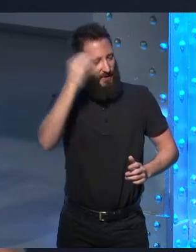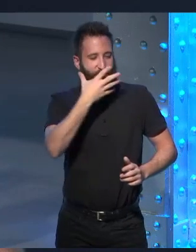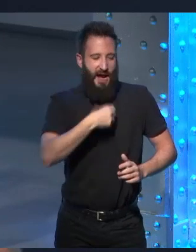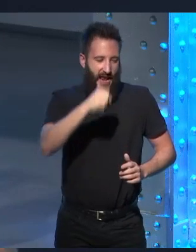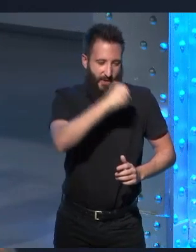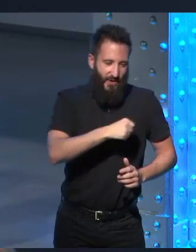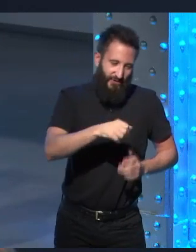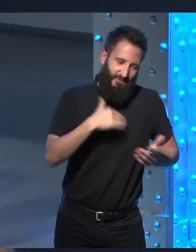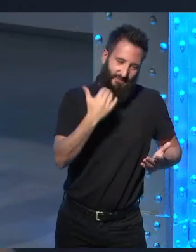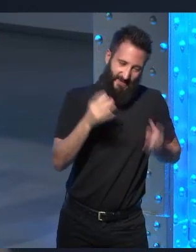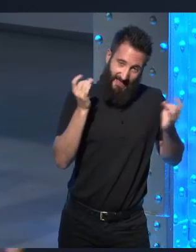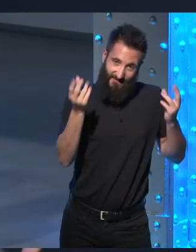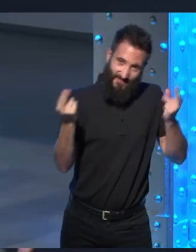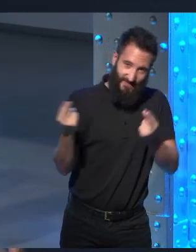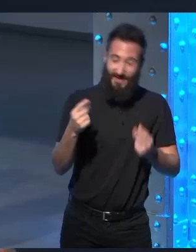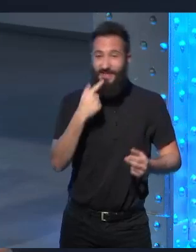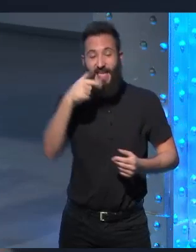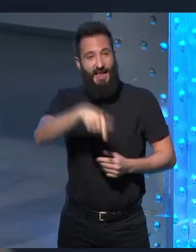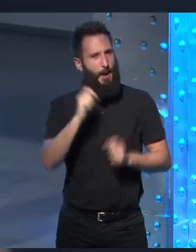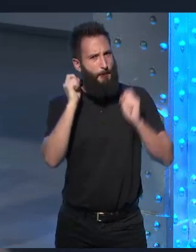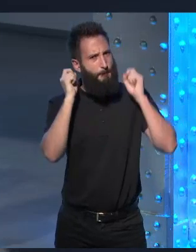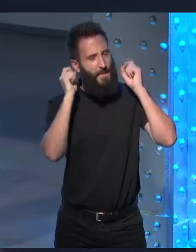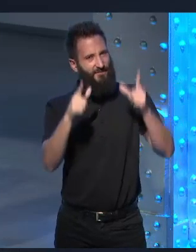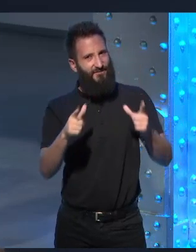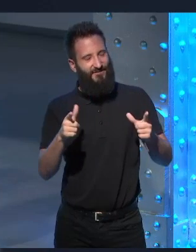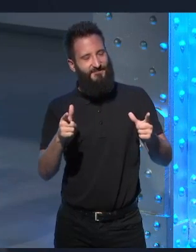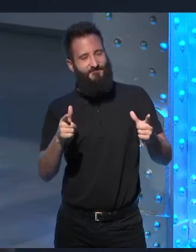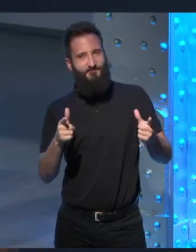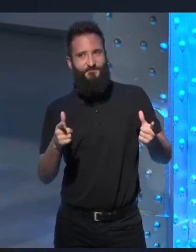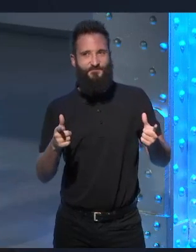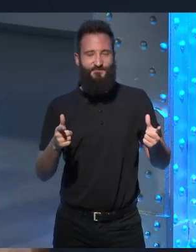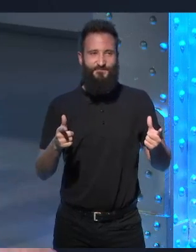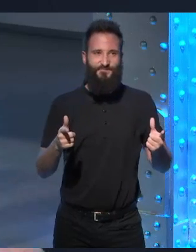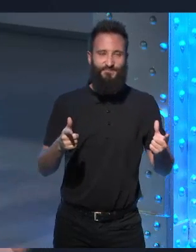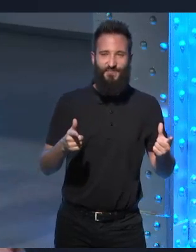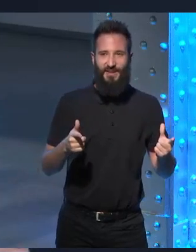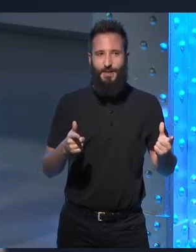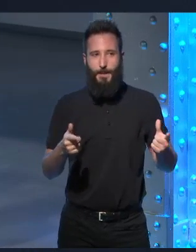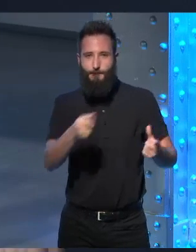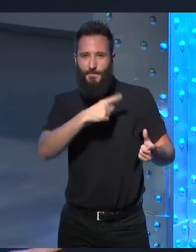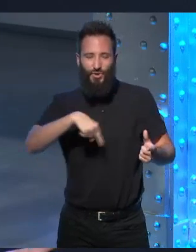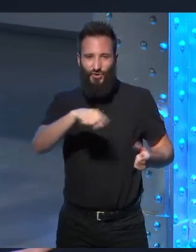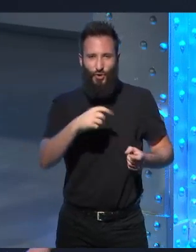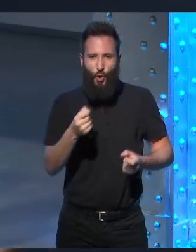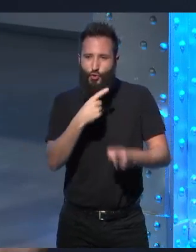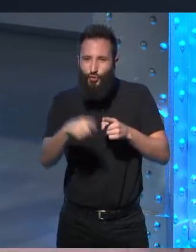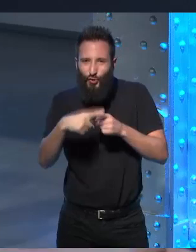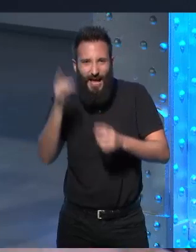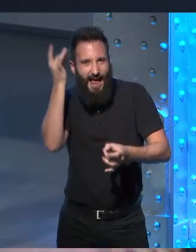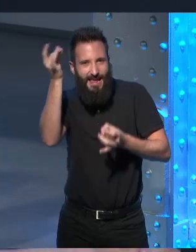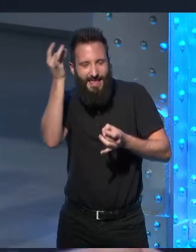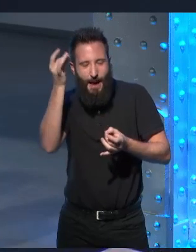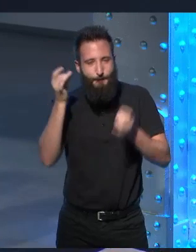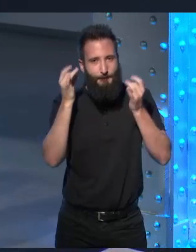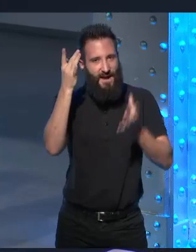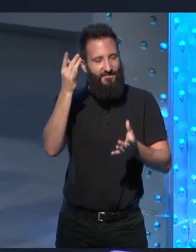Pues nos dimos cuenta como que habíamos sacado muchísimas claves que no